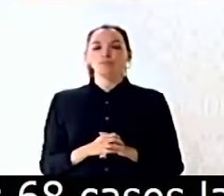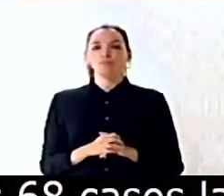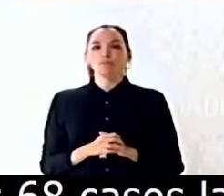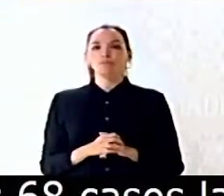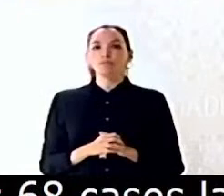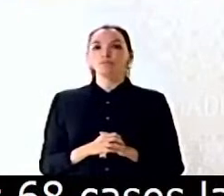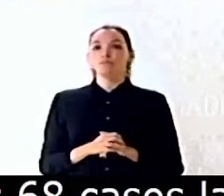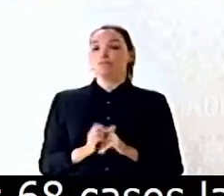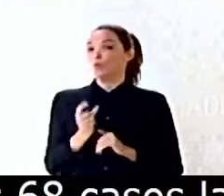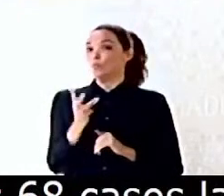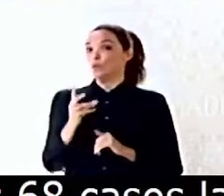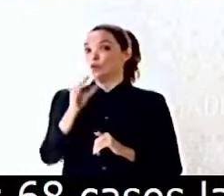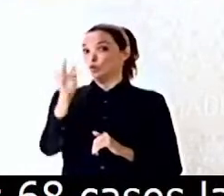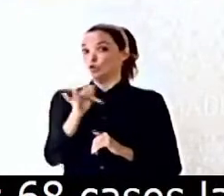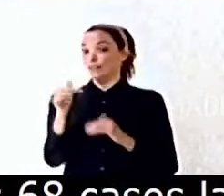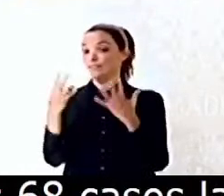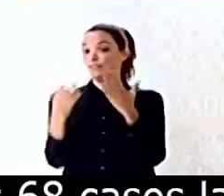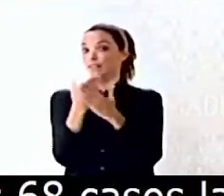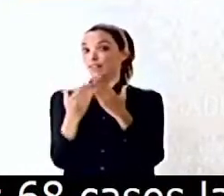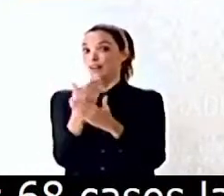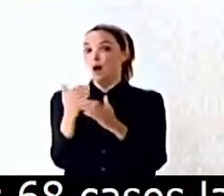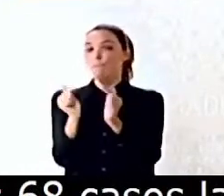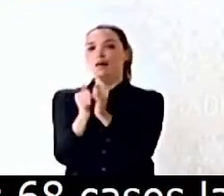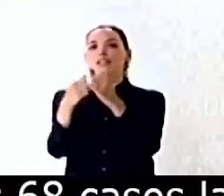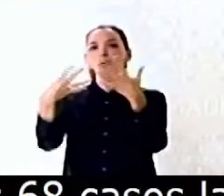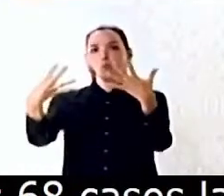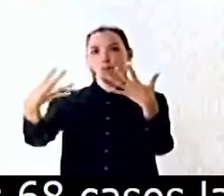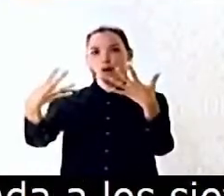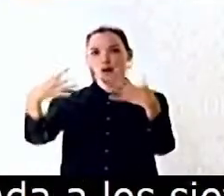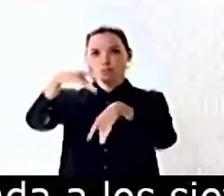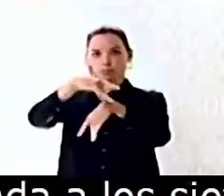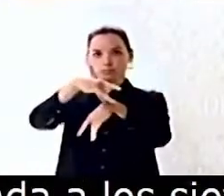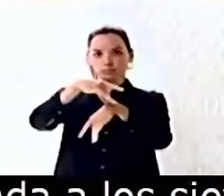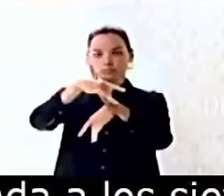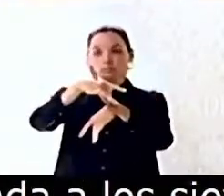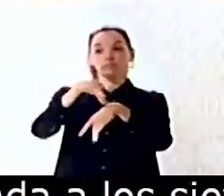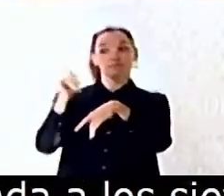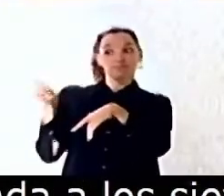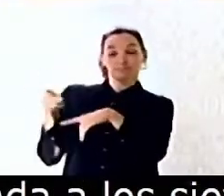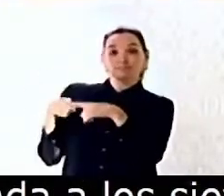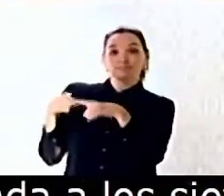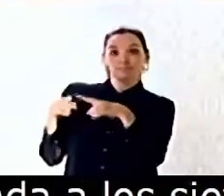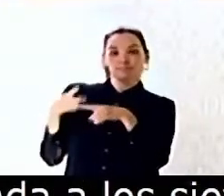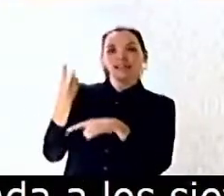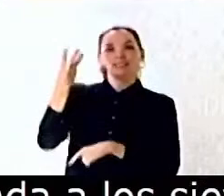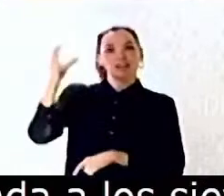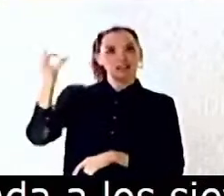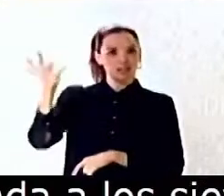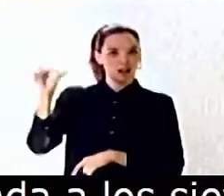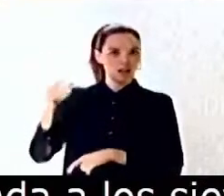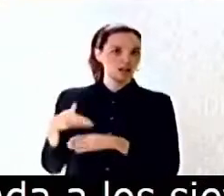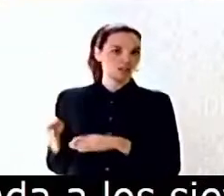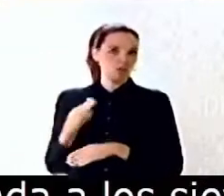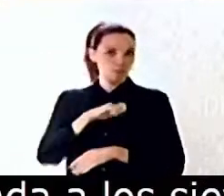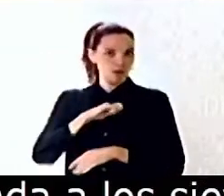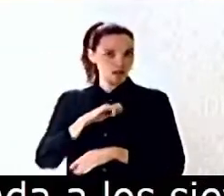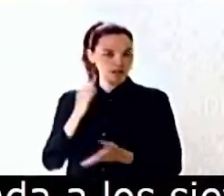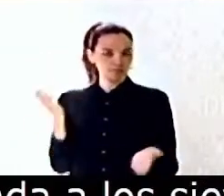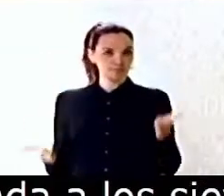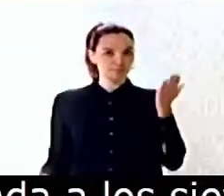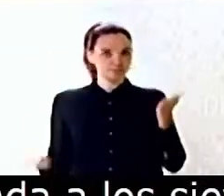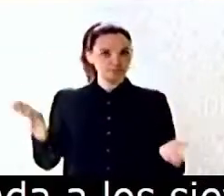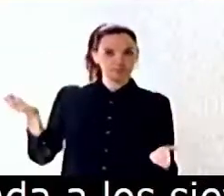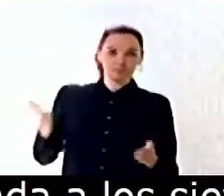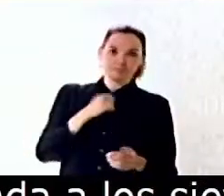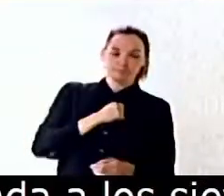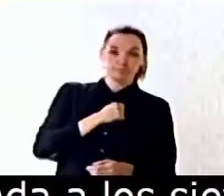La incidencia a los 7 días estamos en 29 y la incidencia se sitúa en 30 en la media española. Quiere esto